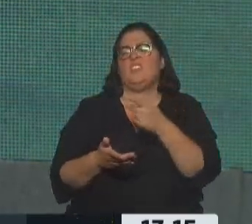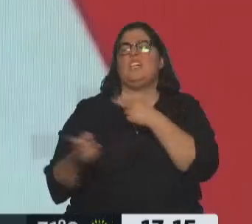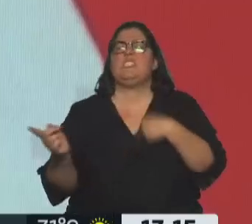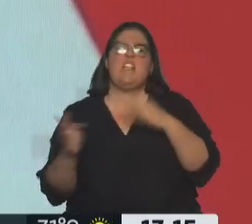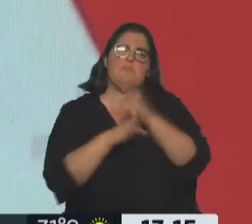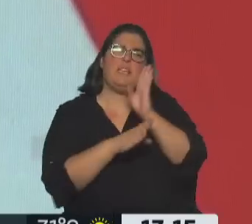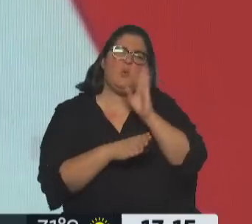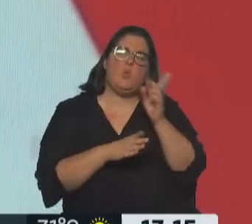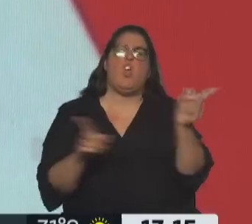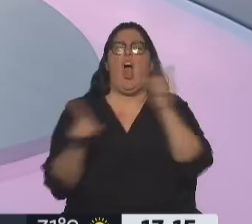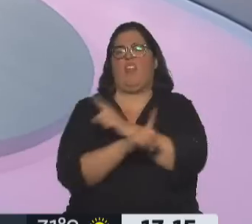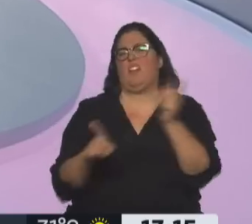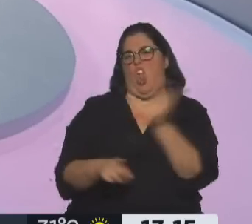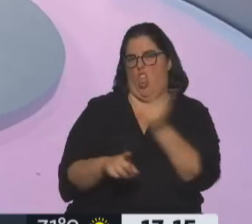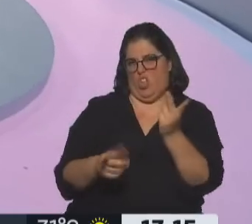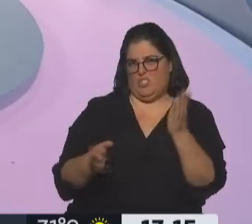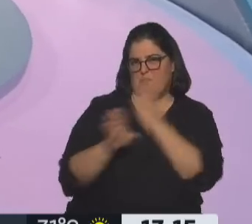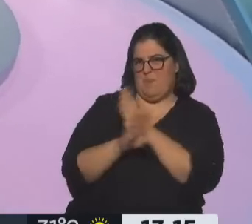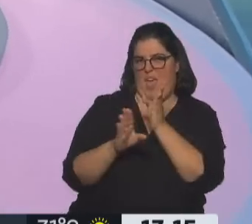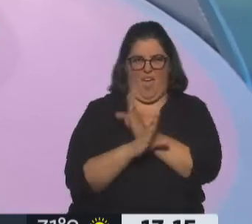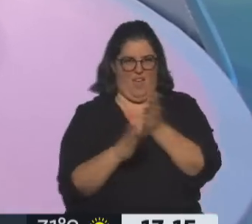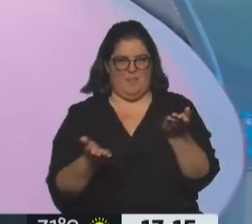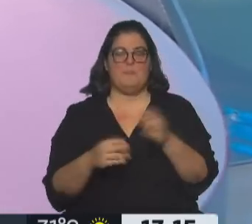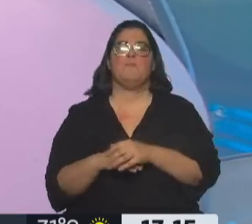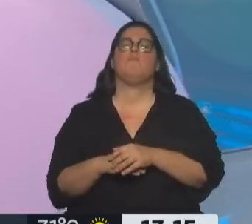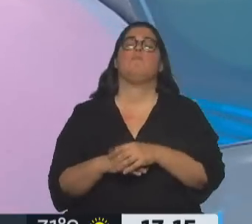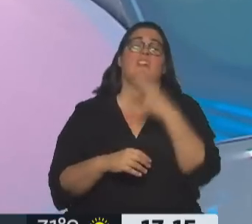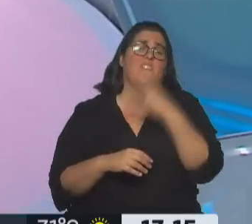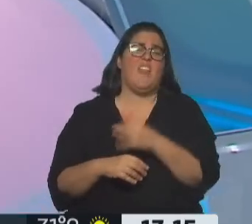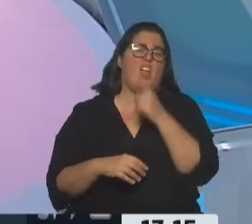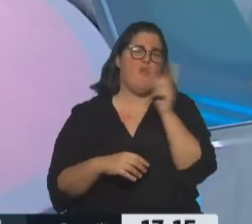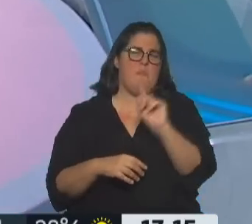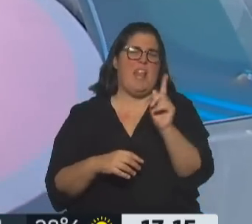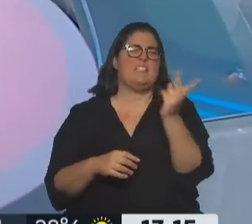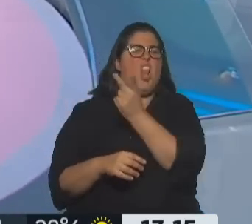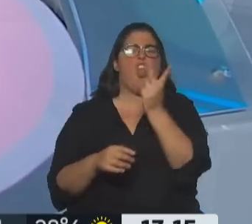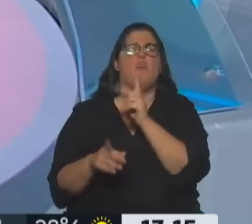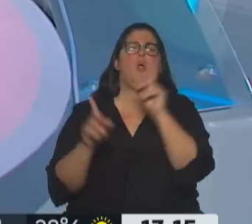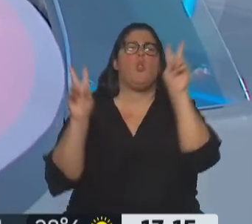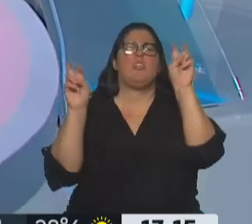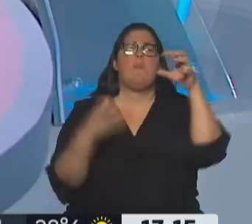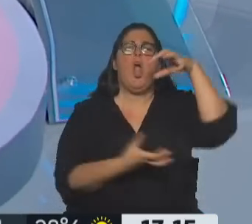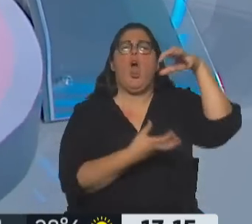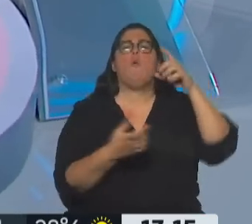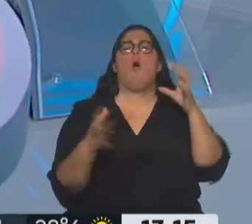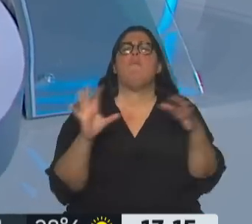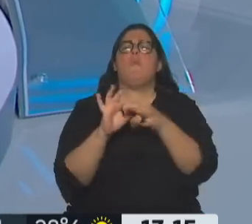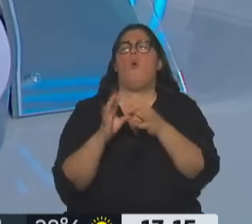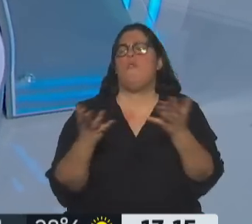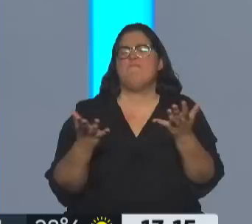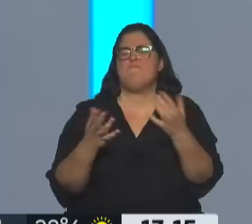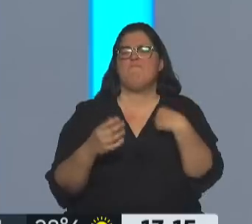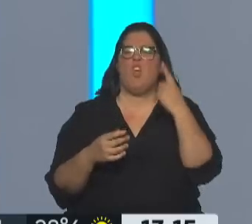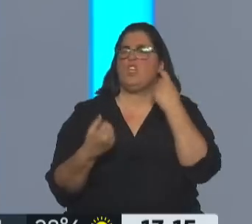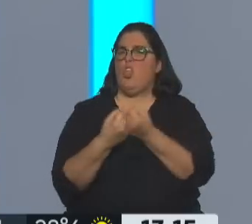Juan. Coincido, sí, no creo que sea determinante en el vínculo. Sí me parece que ahí hay algunas preguntas dando vueltas. No tanto, digamos, no coincido